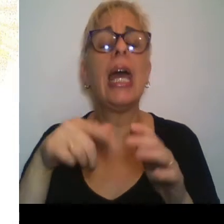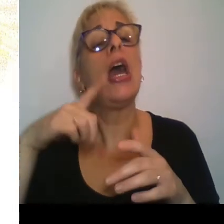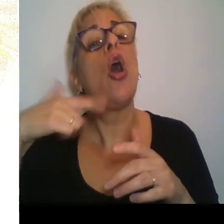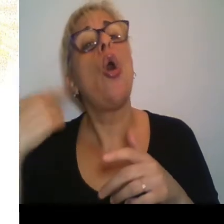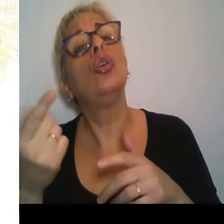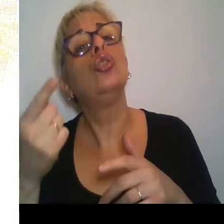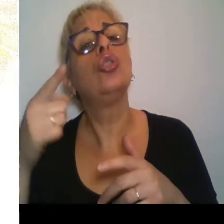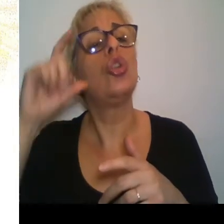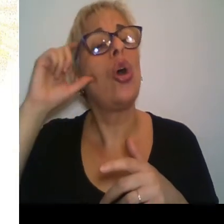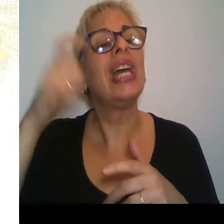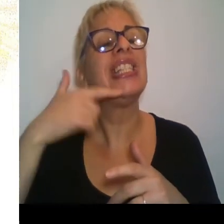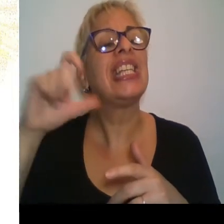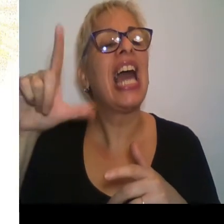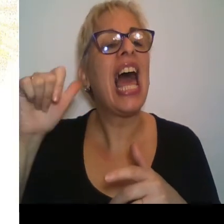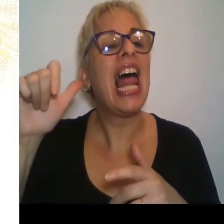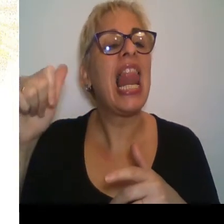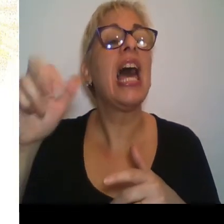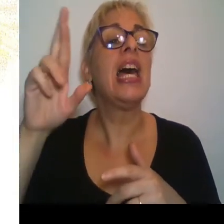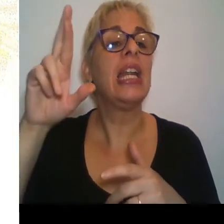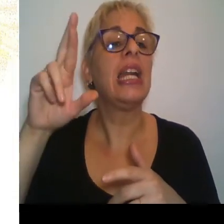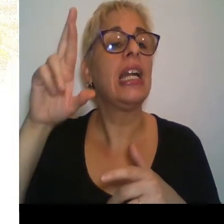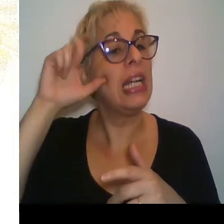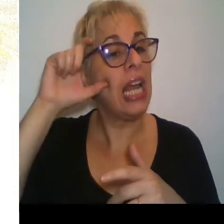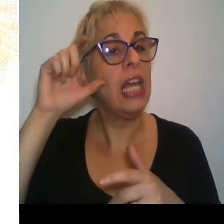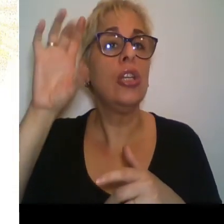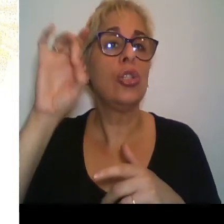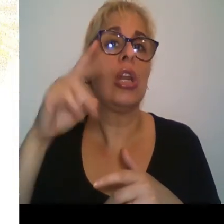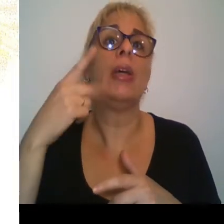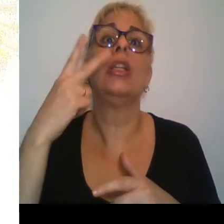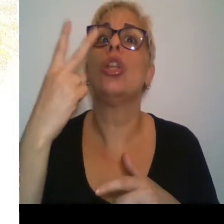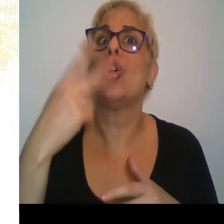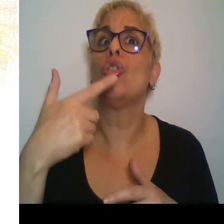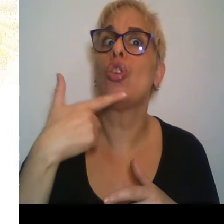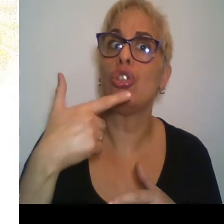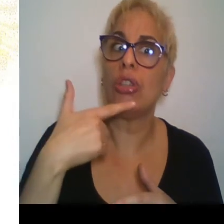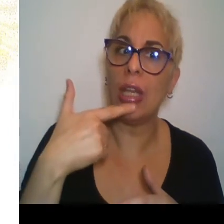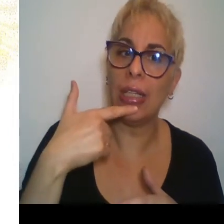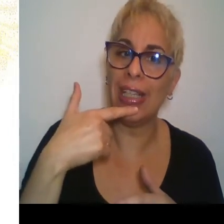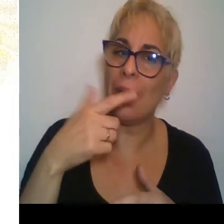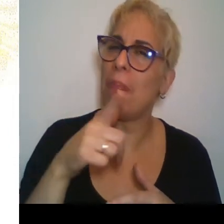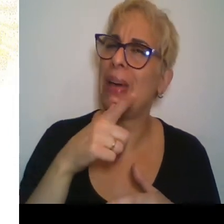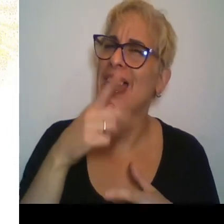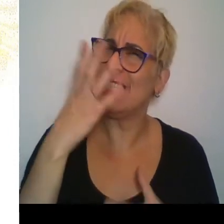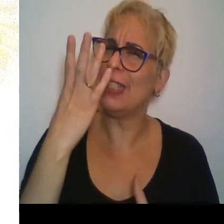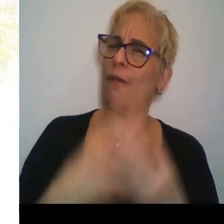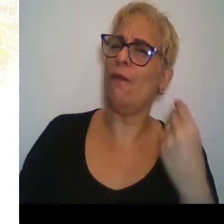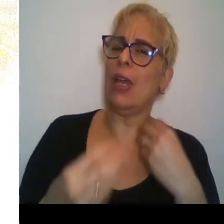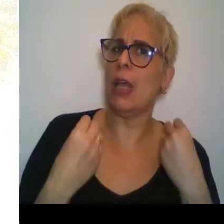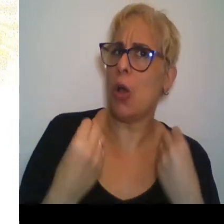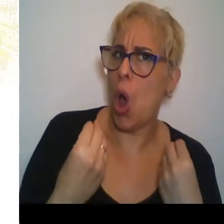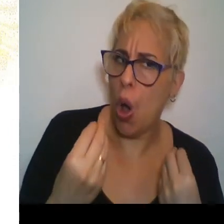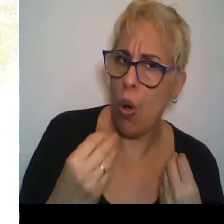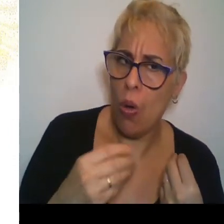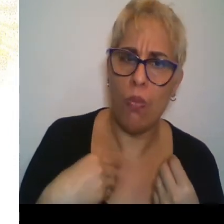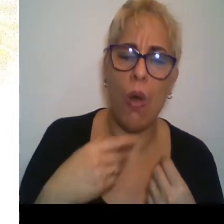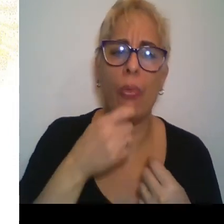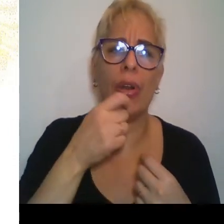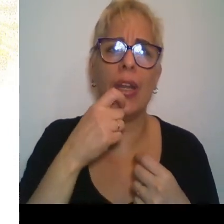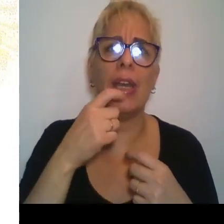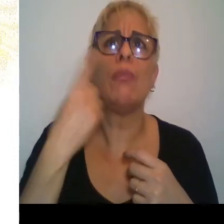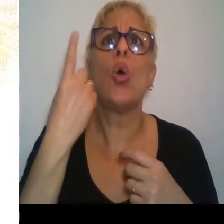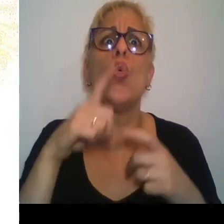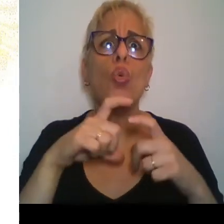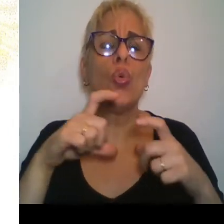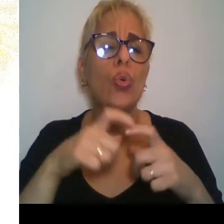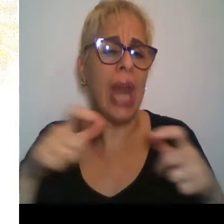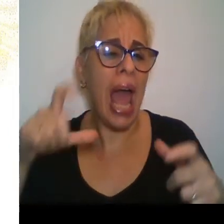que tiene solamente Do sostenidos. No estaríamos haciendo las cosas bien. ¿Cómo puede ser que en una no aparezca ninguna, en la otra